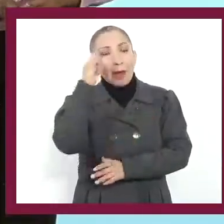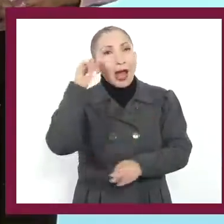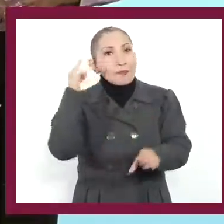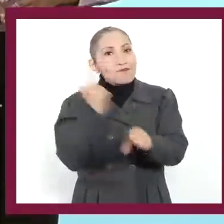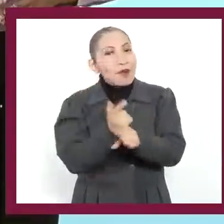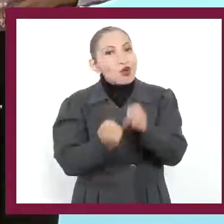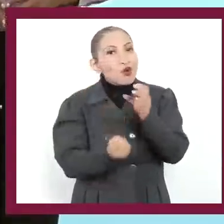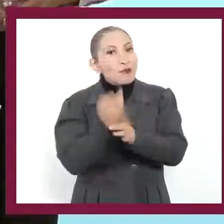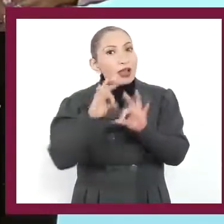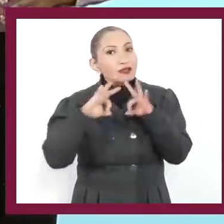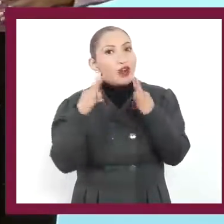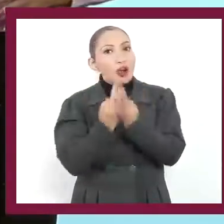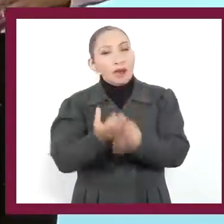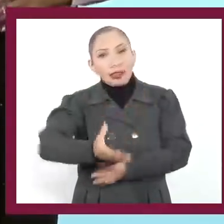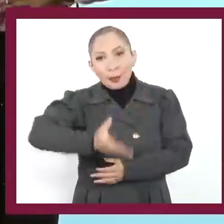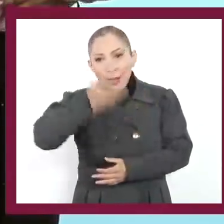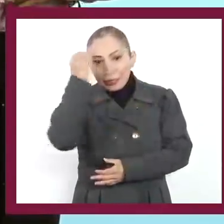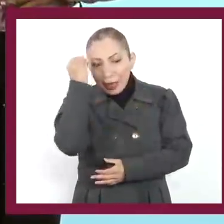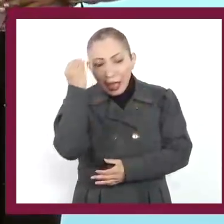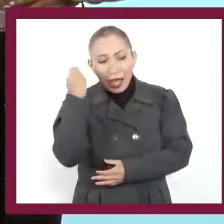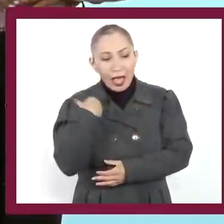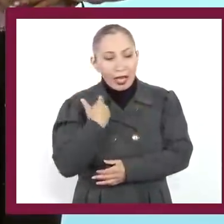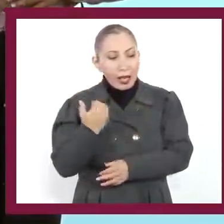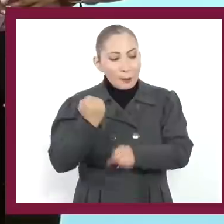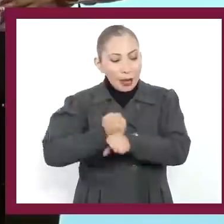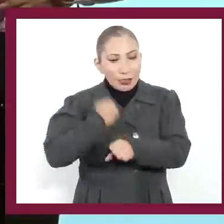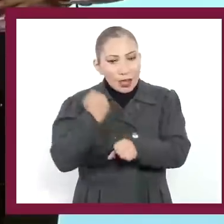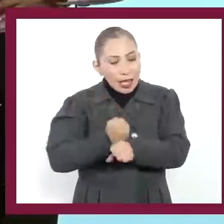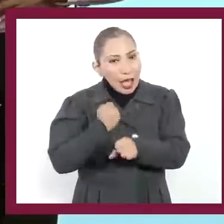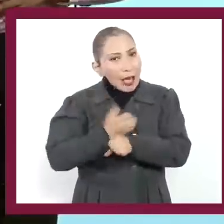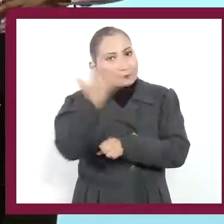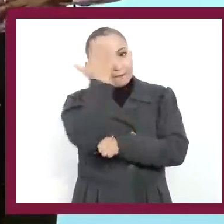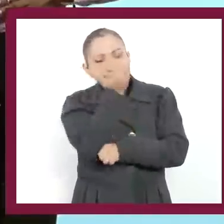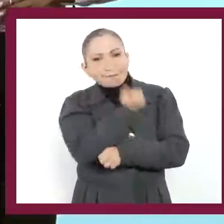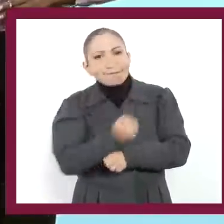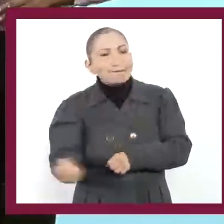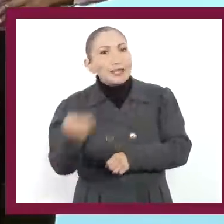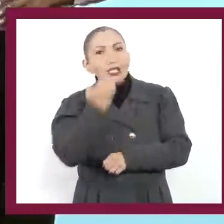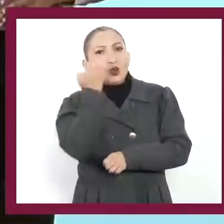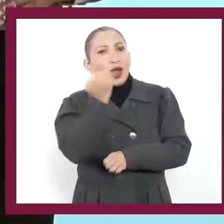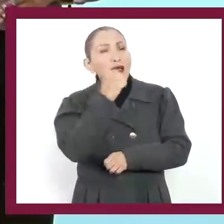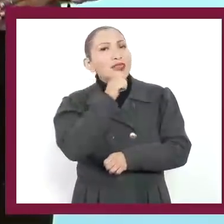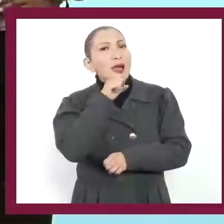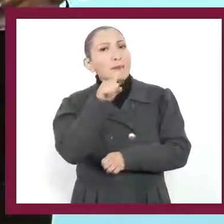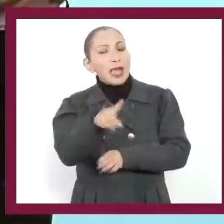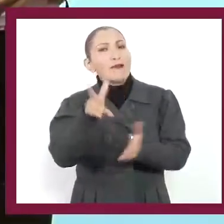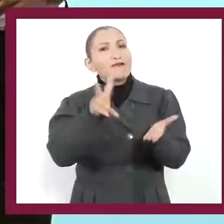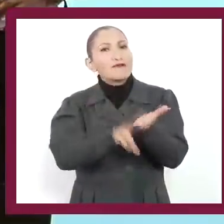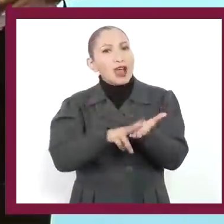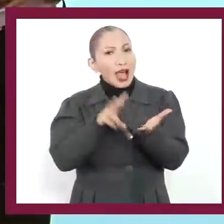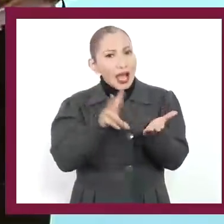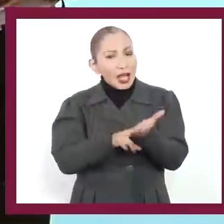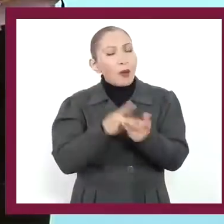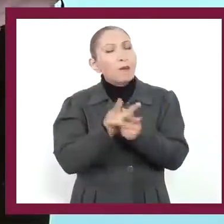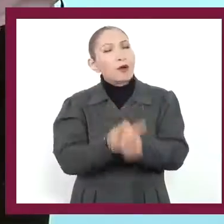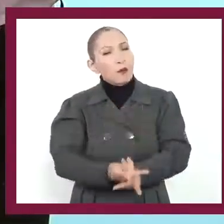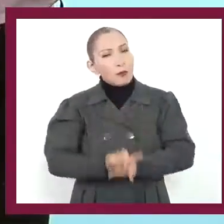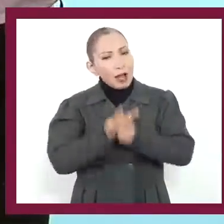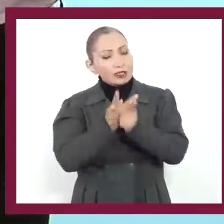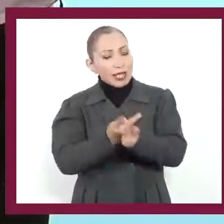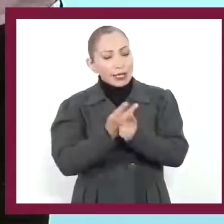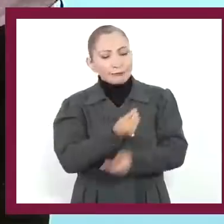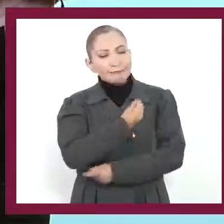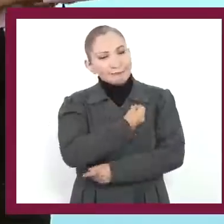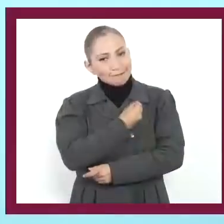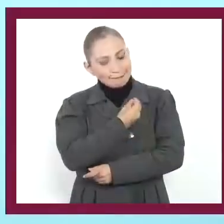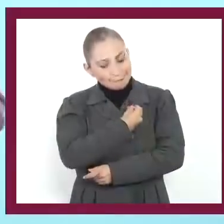descubrir nuevas estrategias de aprendizaje, poner en práctica sus habilidades escolares y también valores como la paciencia y la